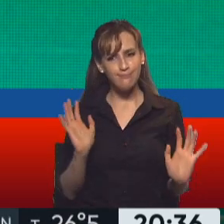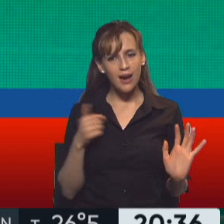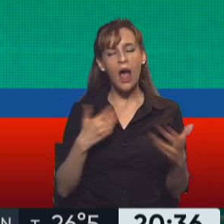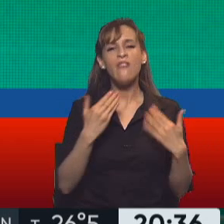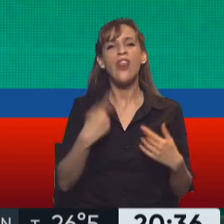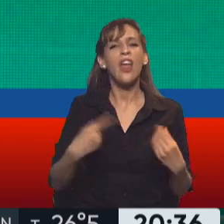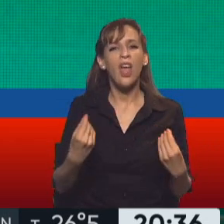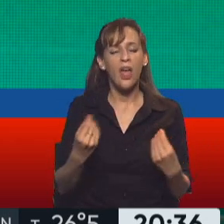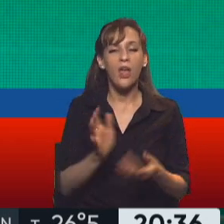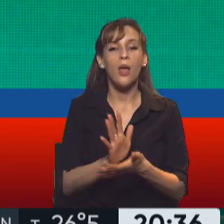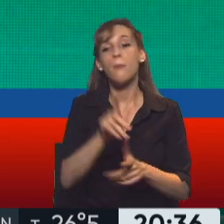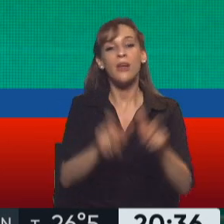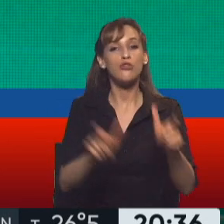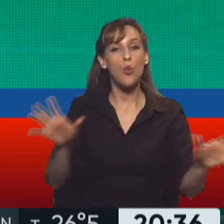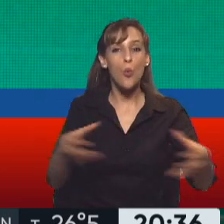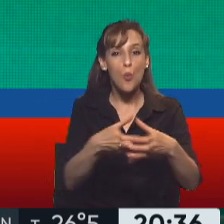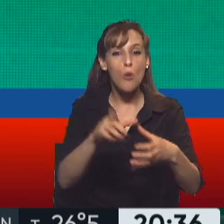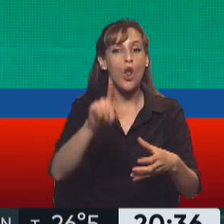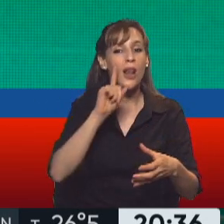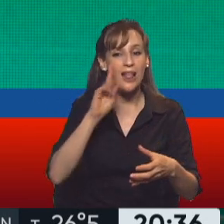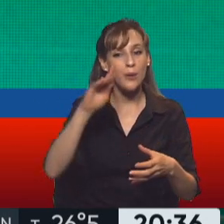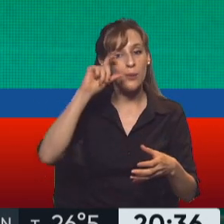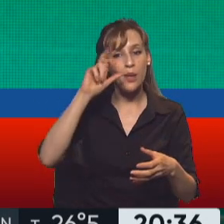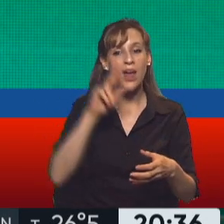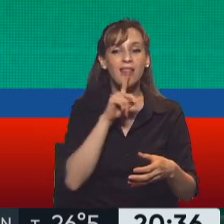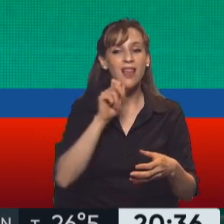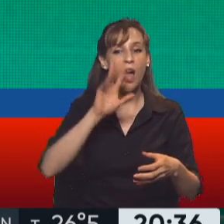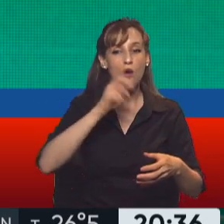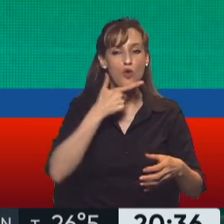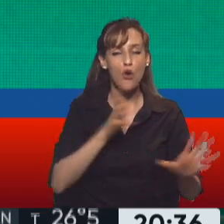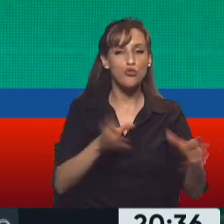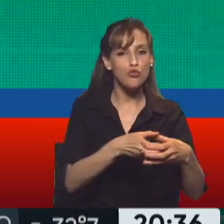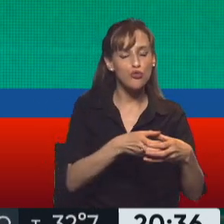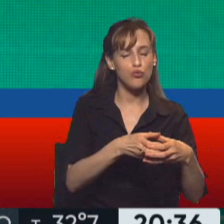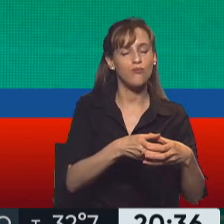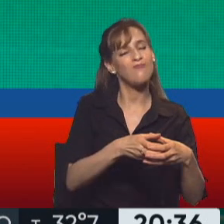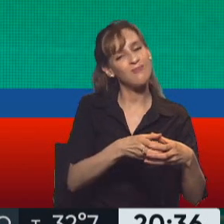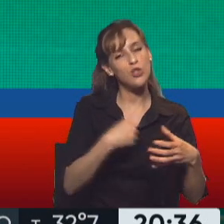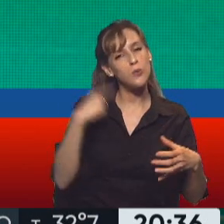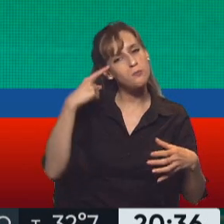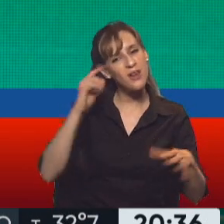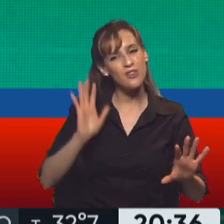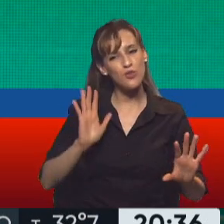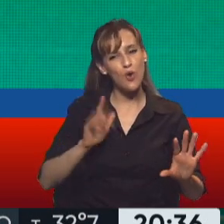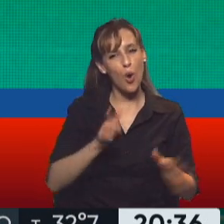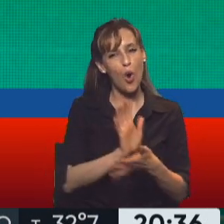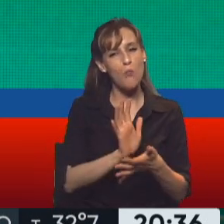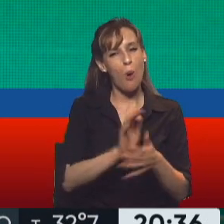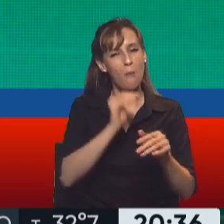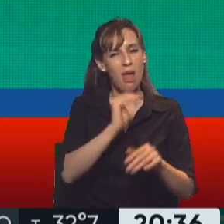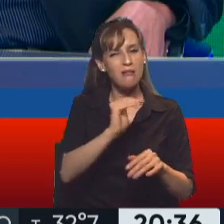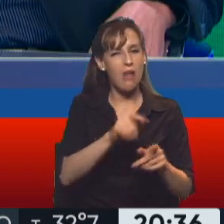libertarios que avanzan, estas figuras nuevas que aparecen, que en realidad me parece que vienen a replicar algo que ya conocemos bastante en